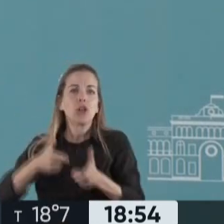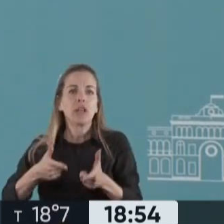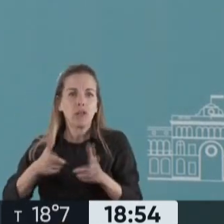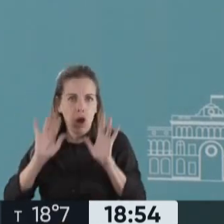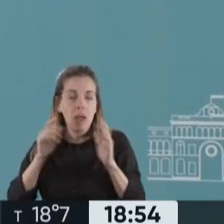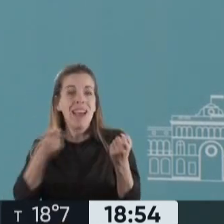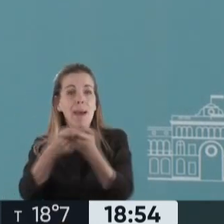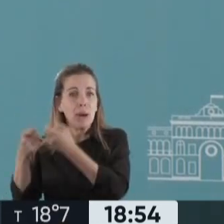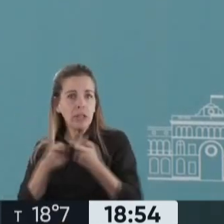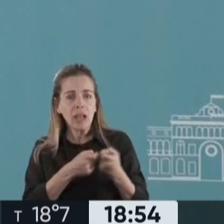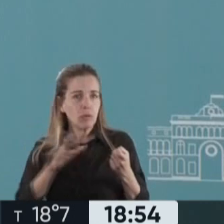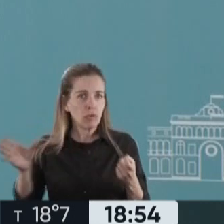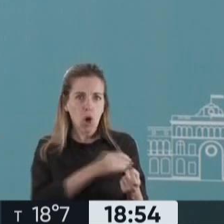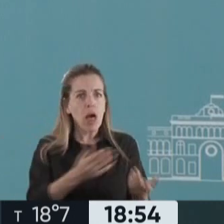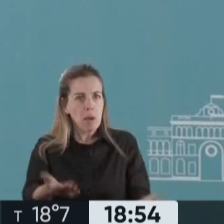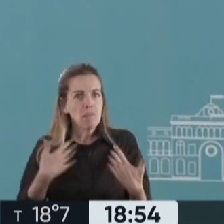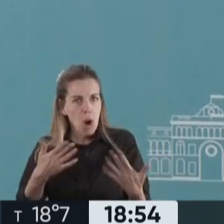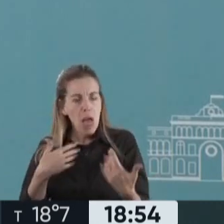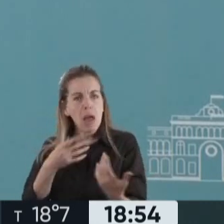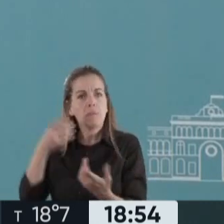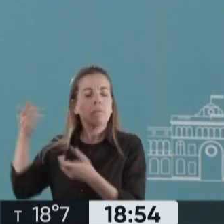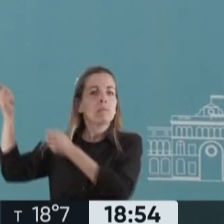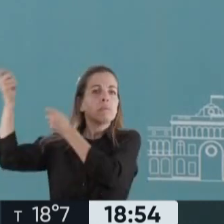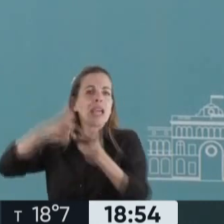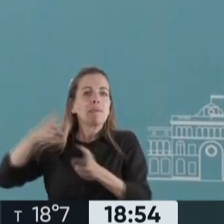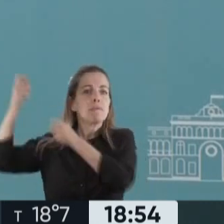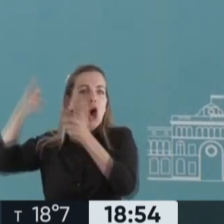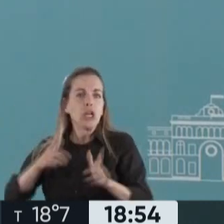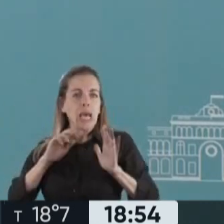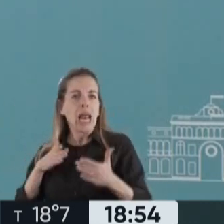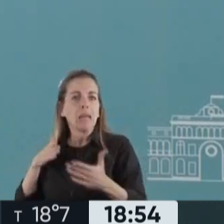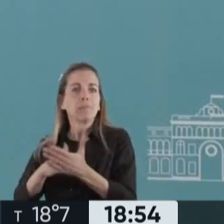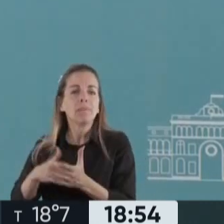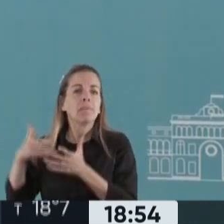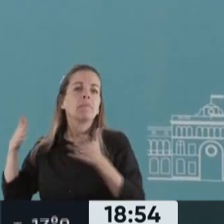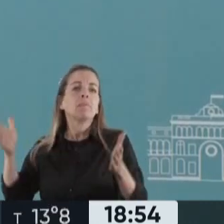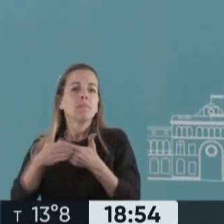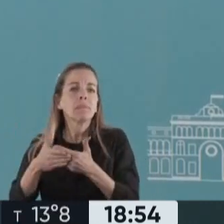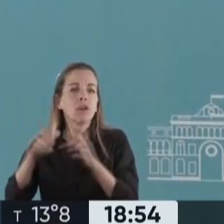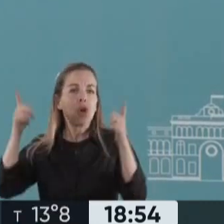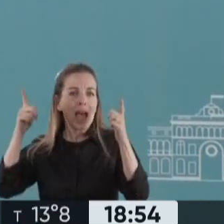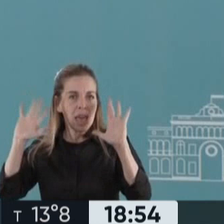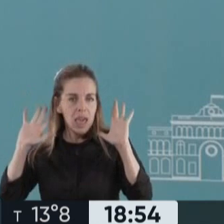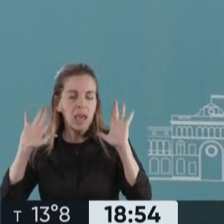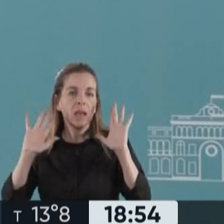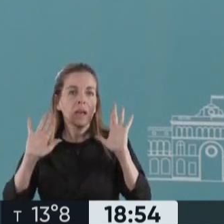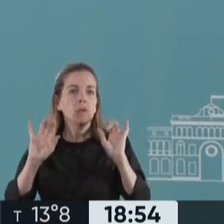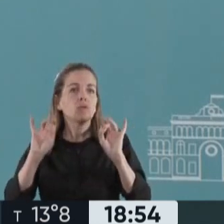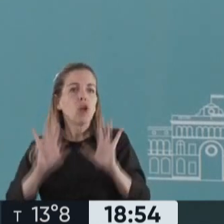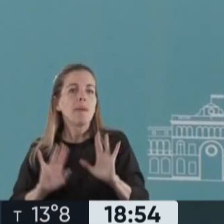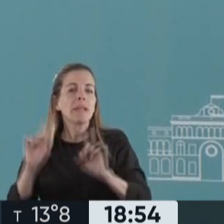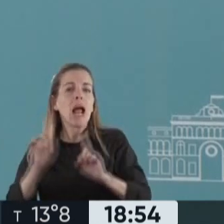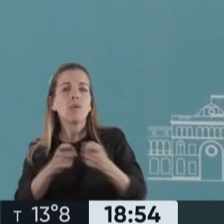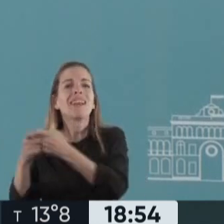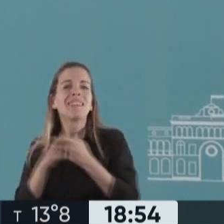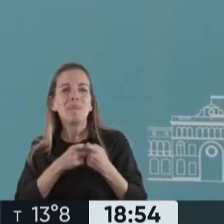pueden importar, no hay ninguna restricción a las importaciones. Lo que se prioriza es en la situación, en la mirada que